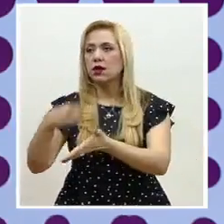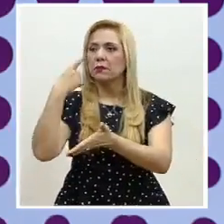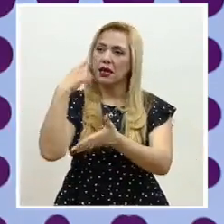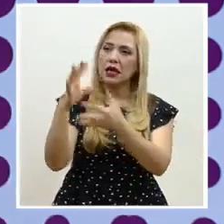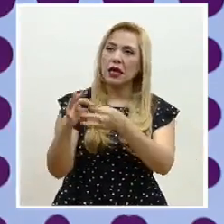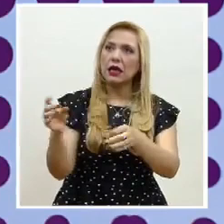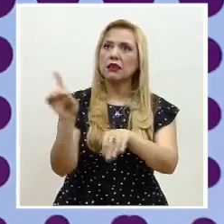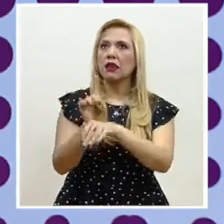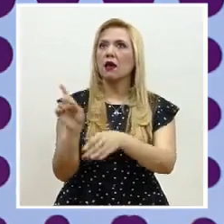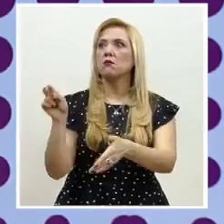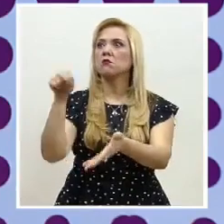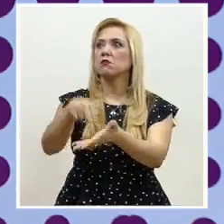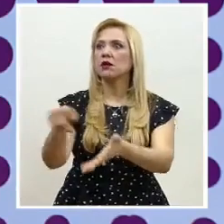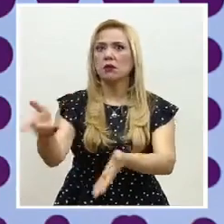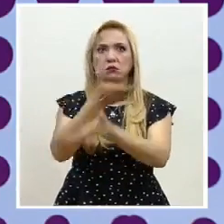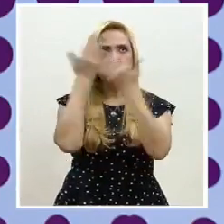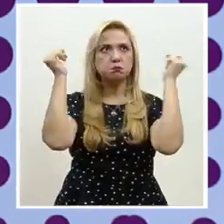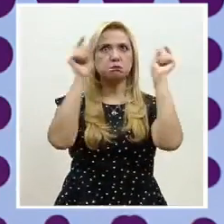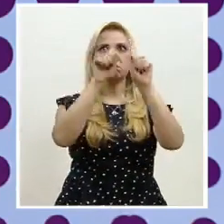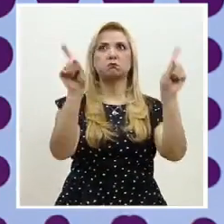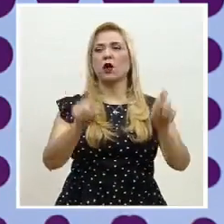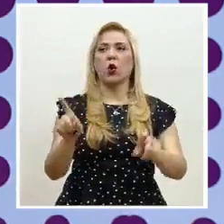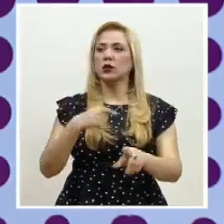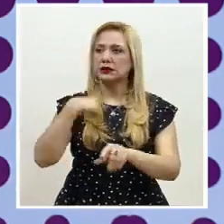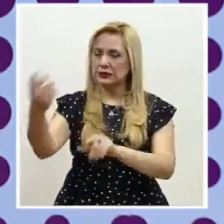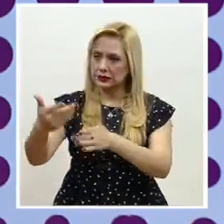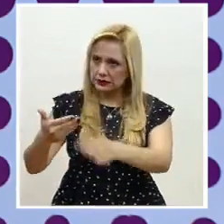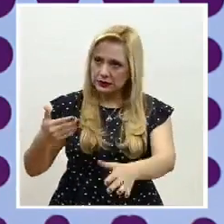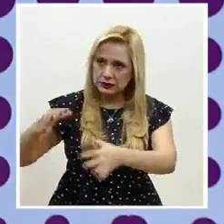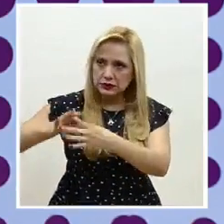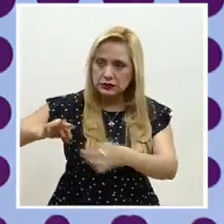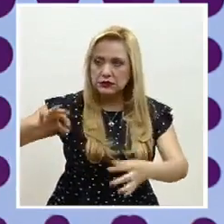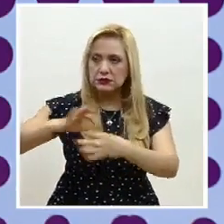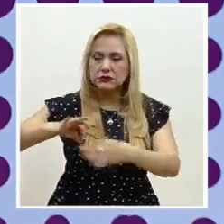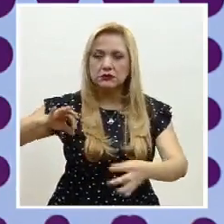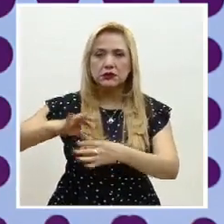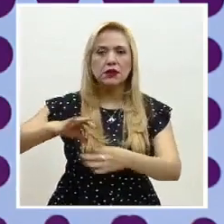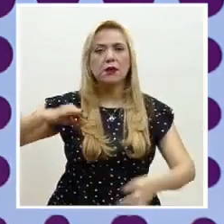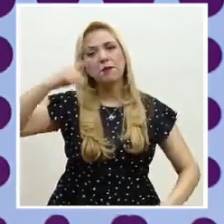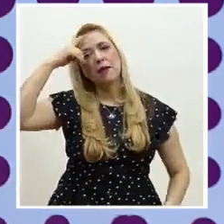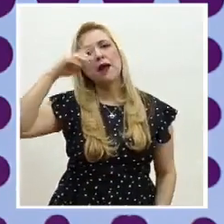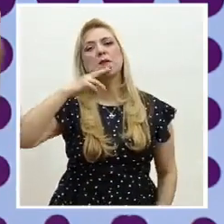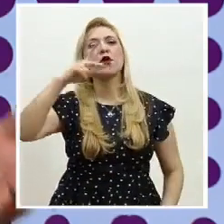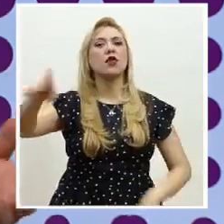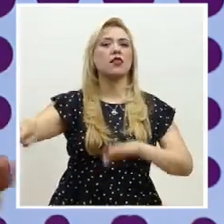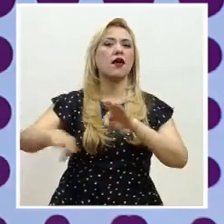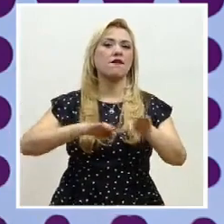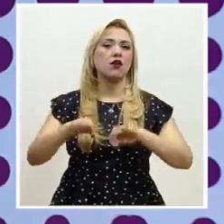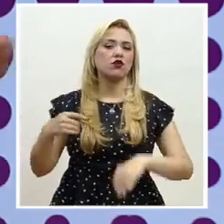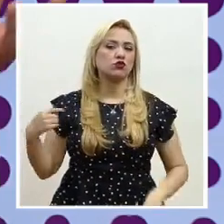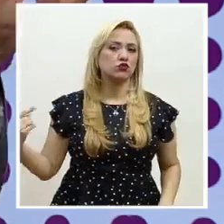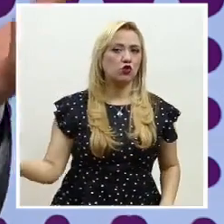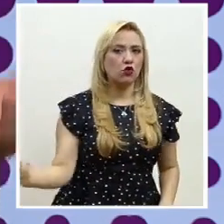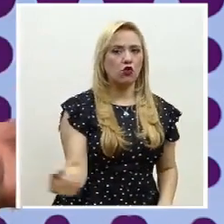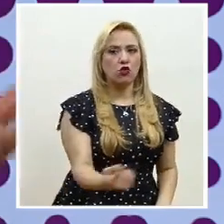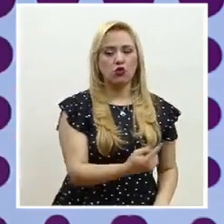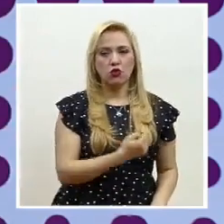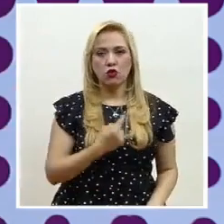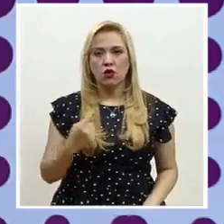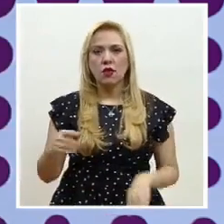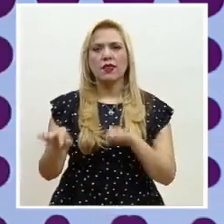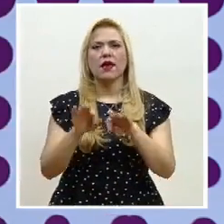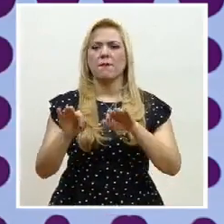es una función que ayuda a tratar de hacer más eficiente el trabajo de los secretarios, Claro. mantener una carga